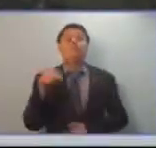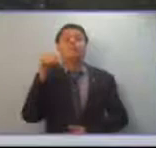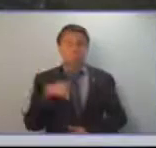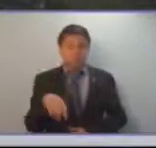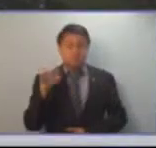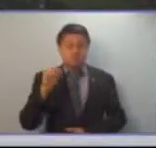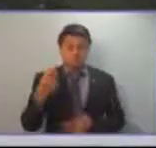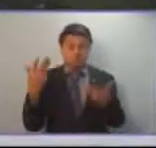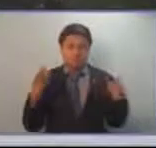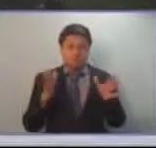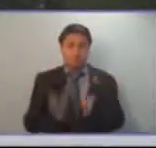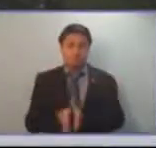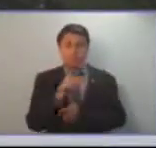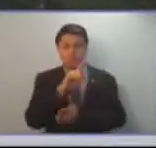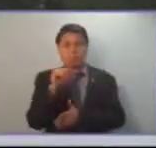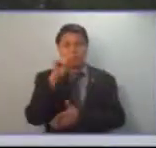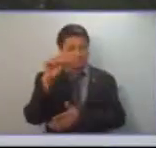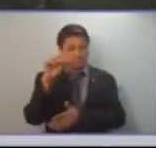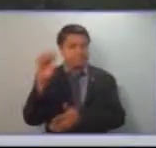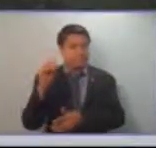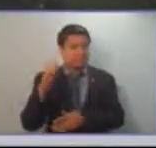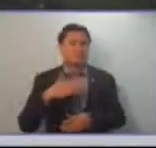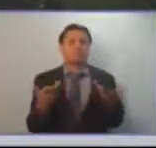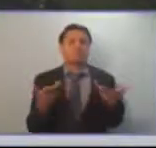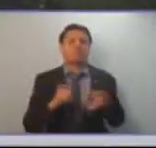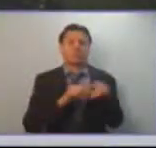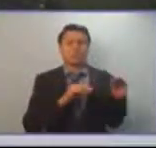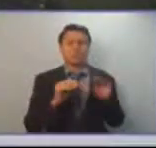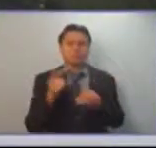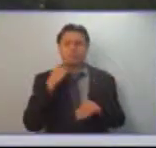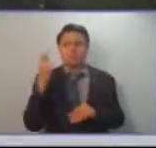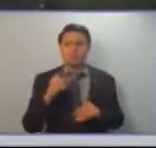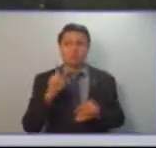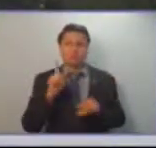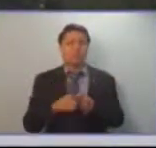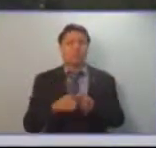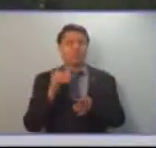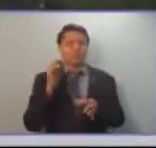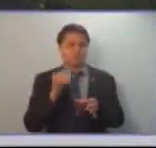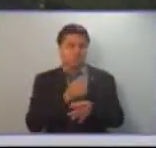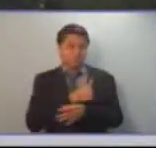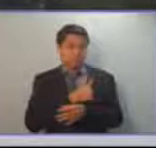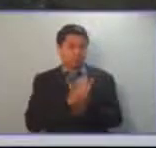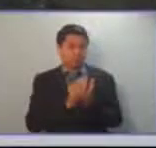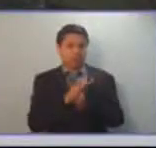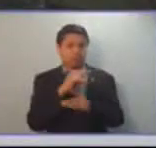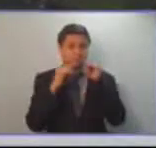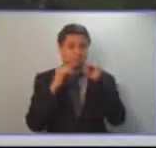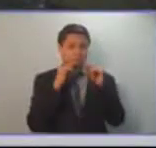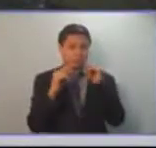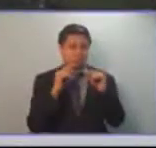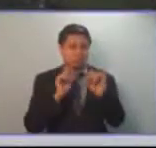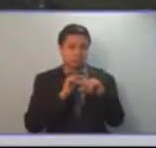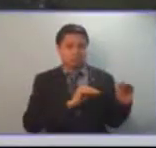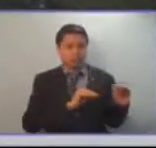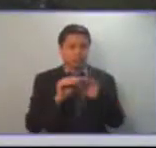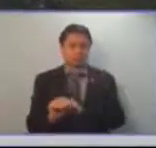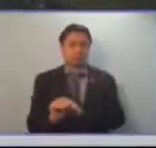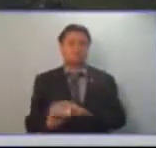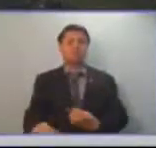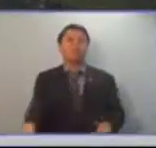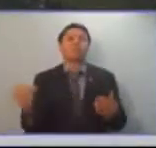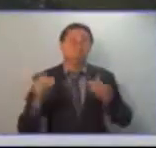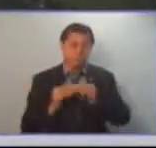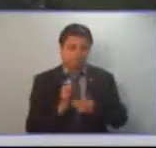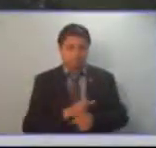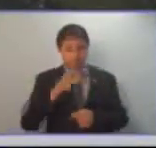el tribunal tiene cómo ejercer su rol de tribunal, y los